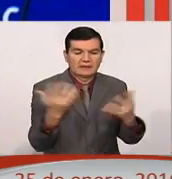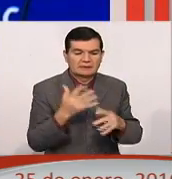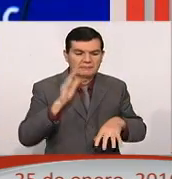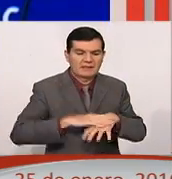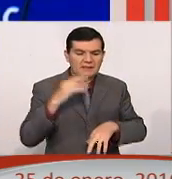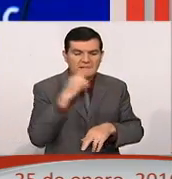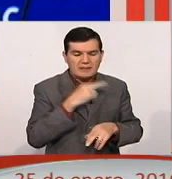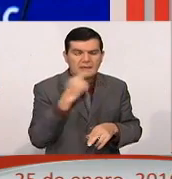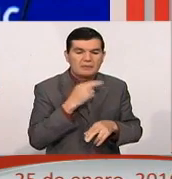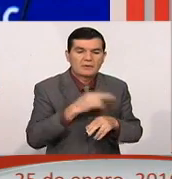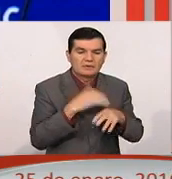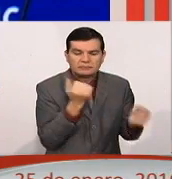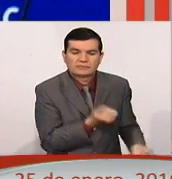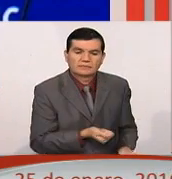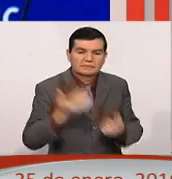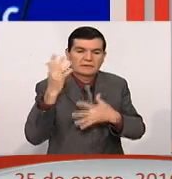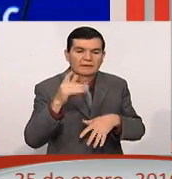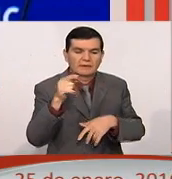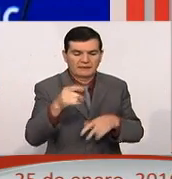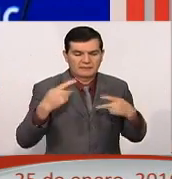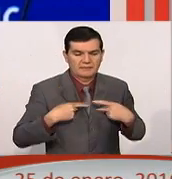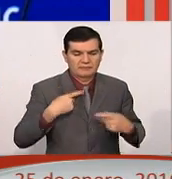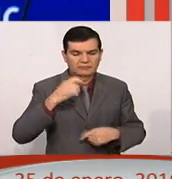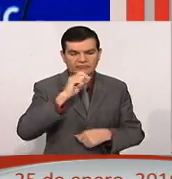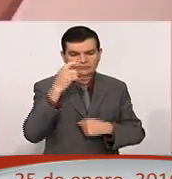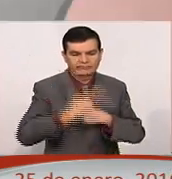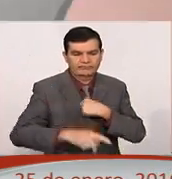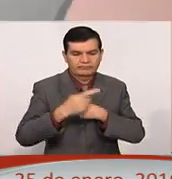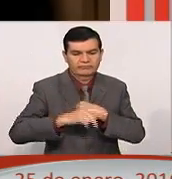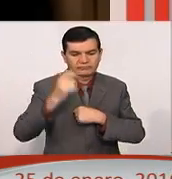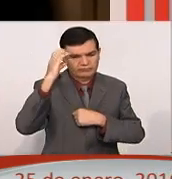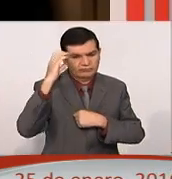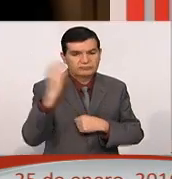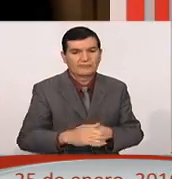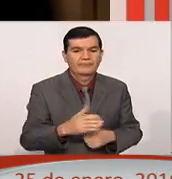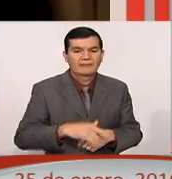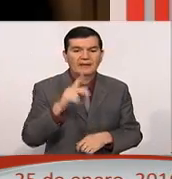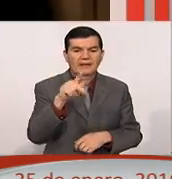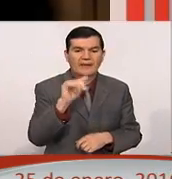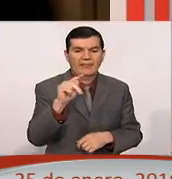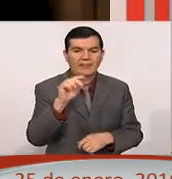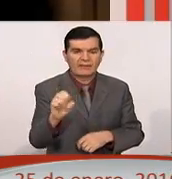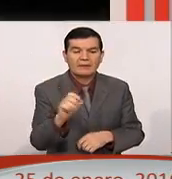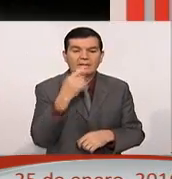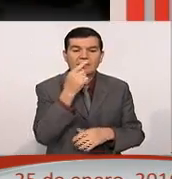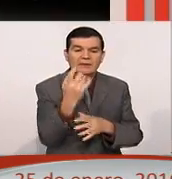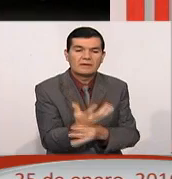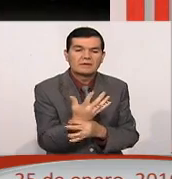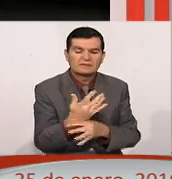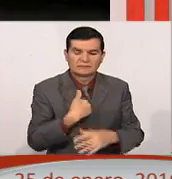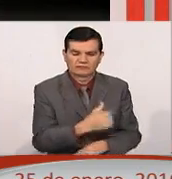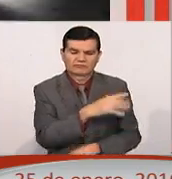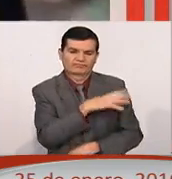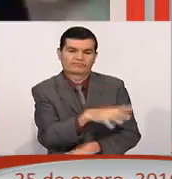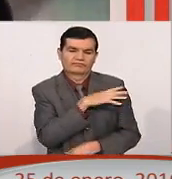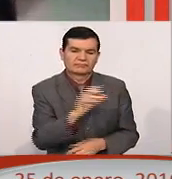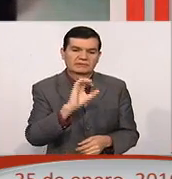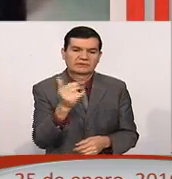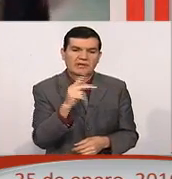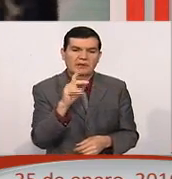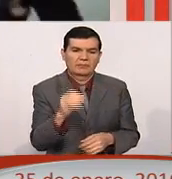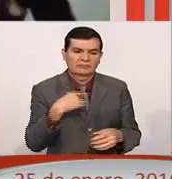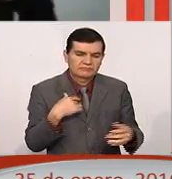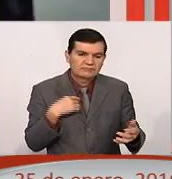la extradición de este delincuente de alta peligrosidad. Kate del Castillo reaparece y se niega a hablar del Chapo.